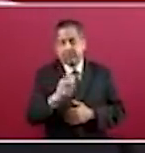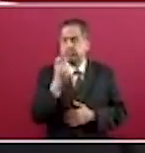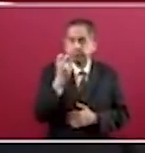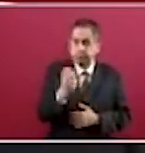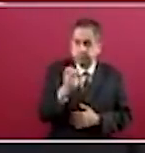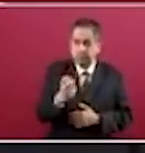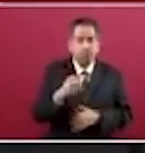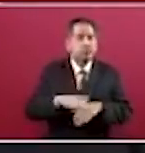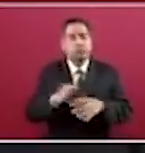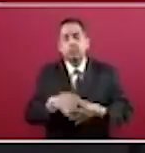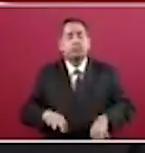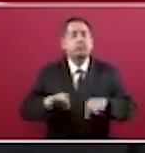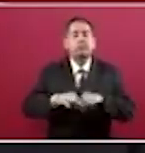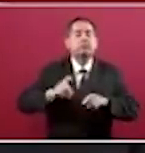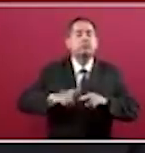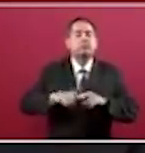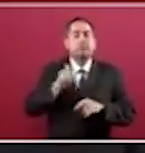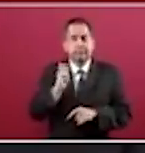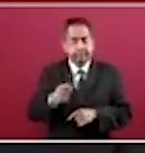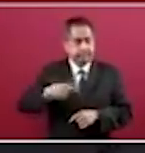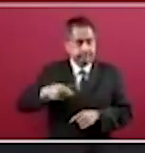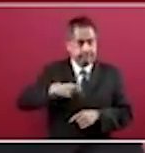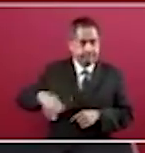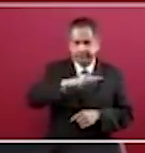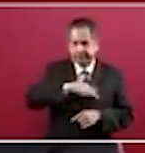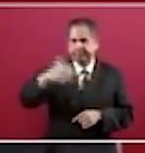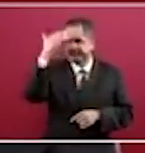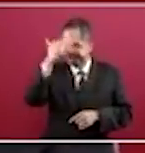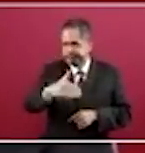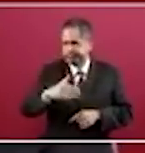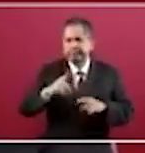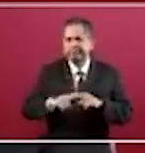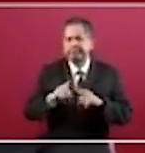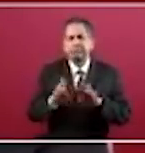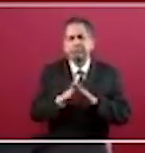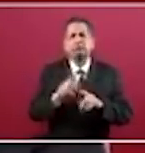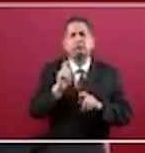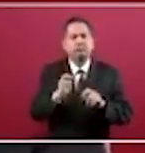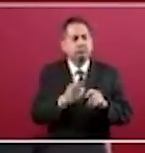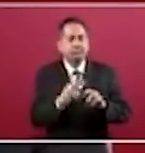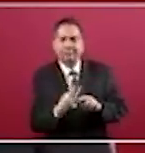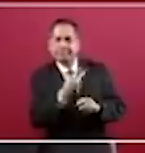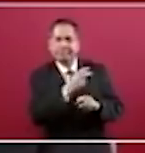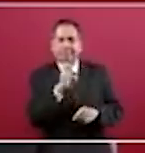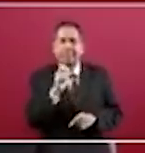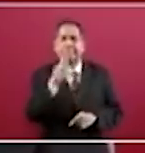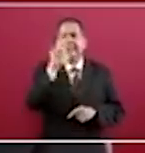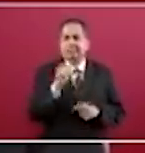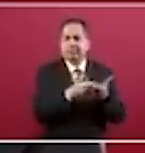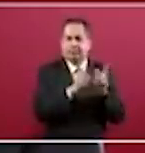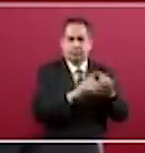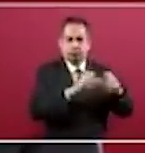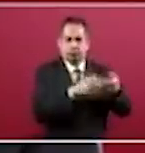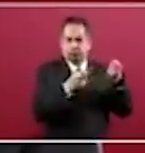eso, lo más importante es que la gente sepa en qué consistió este